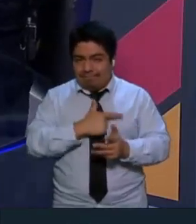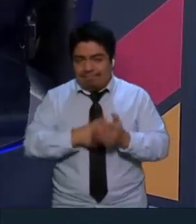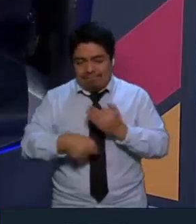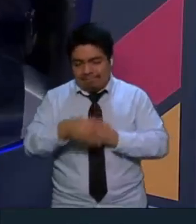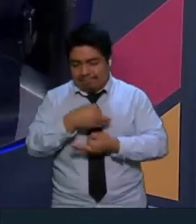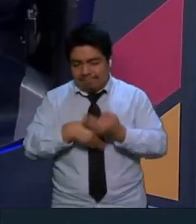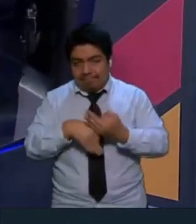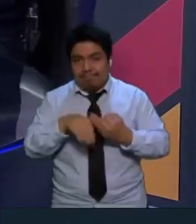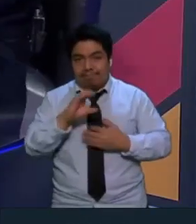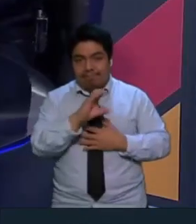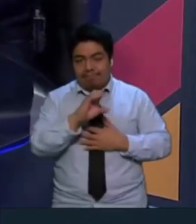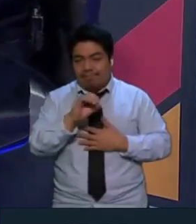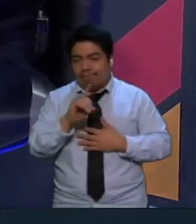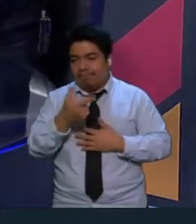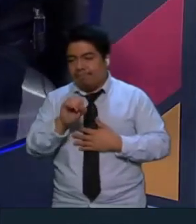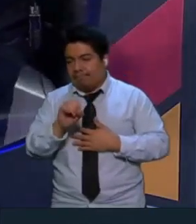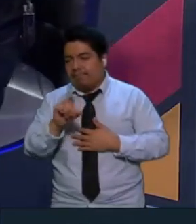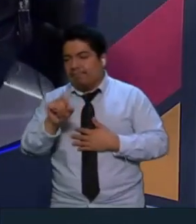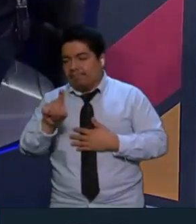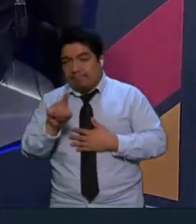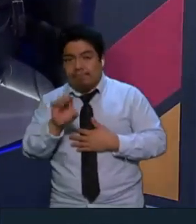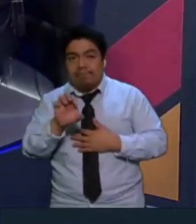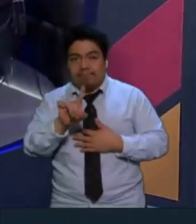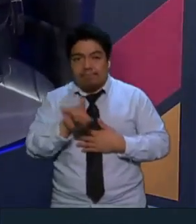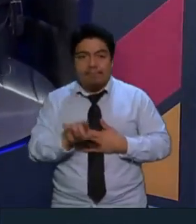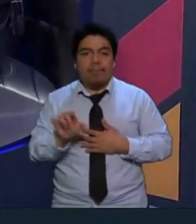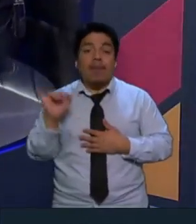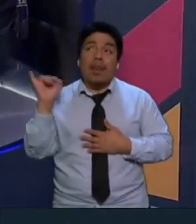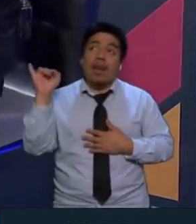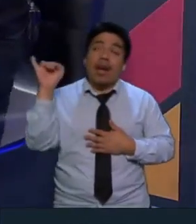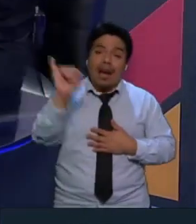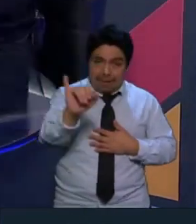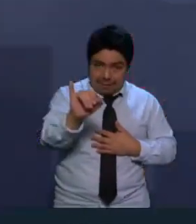todos los contenidos también de Código 21 son muy buenos. Mi querido Erra, nos vemos por acá la próxima semana.